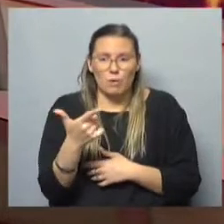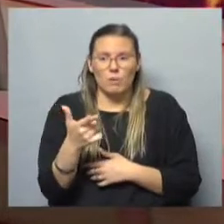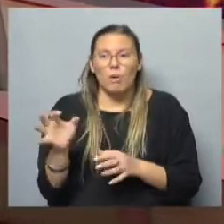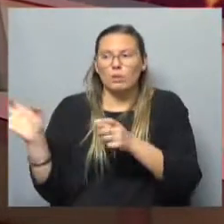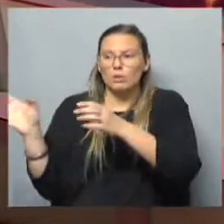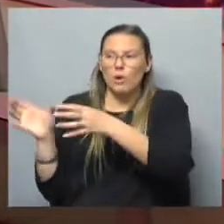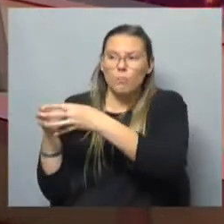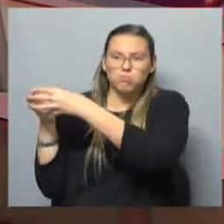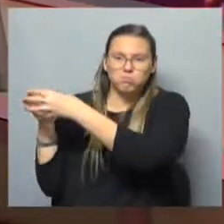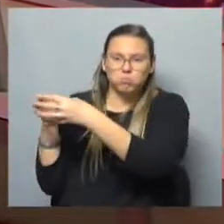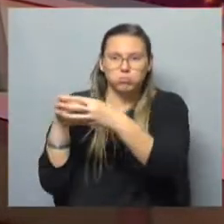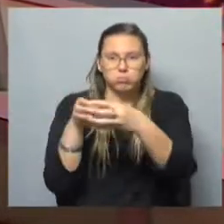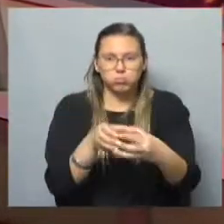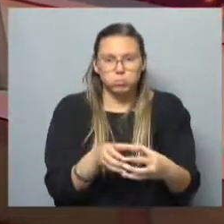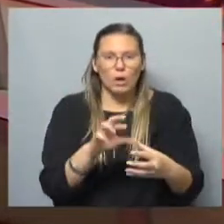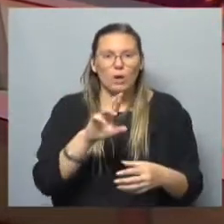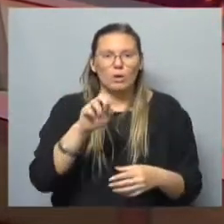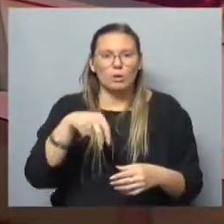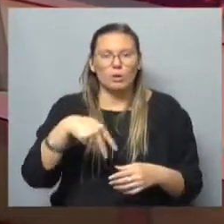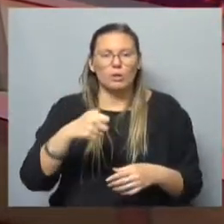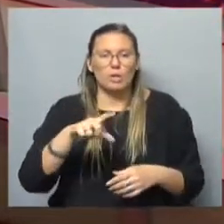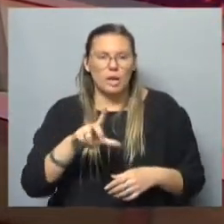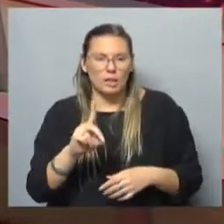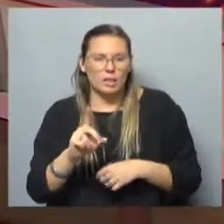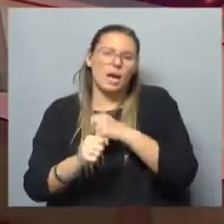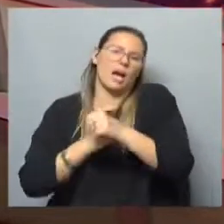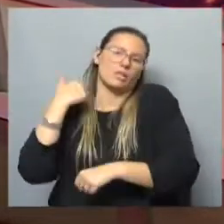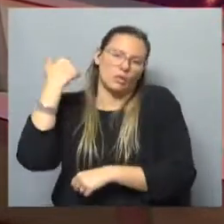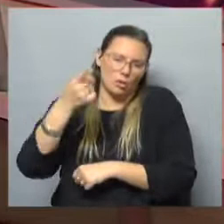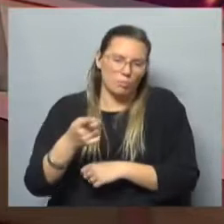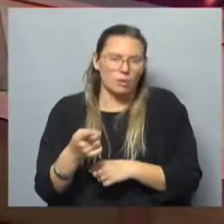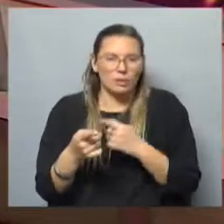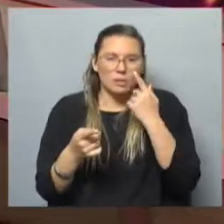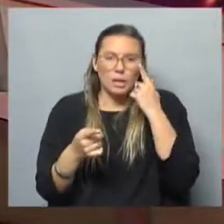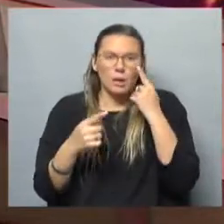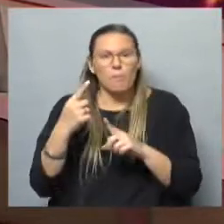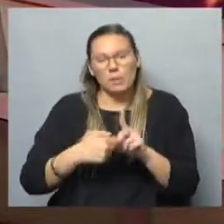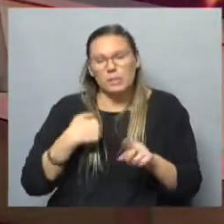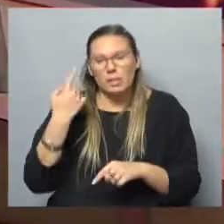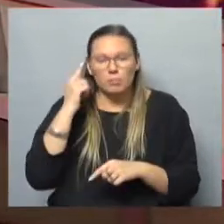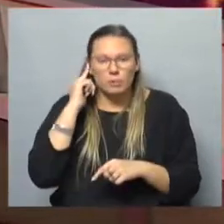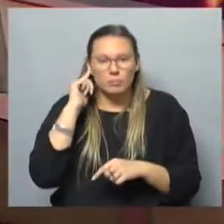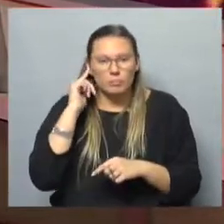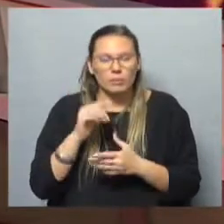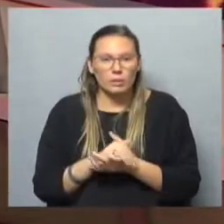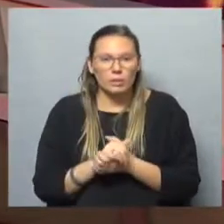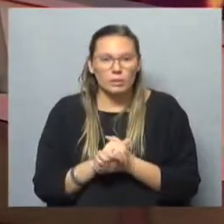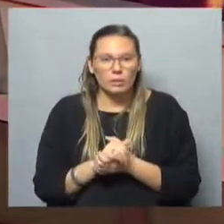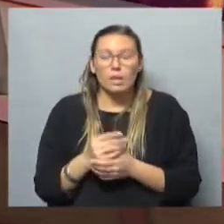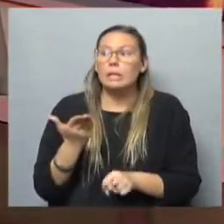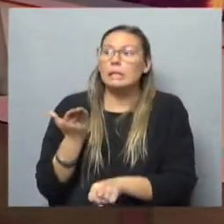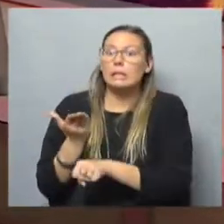Falta, a Ronald, que después, muchos años después, salí con él, a los meses en realidad, le